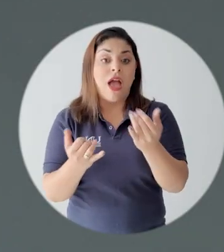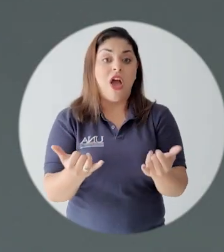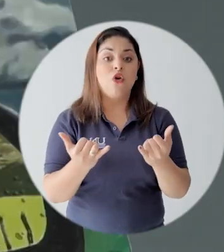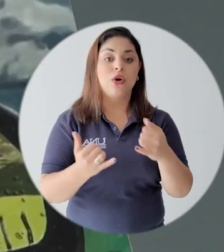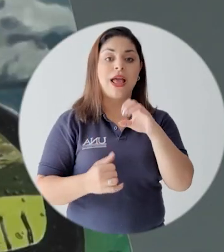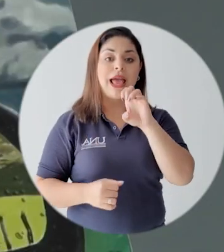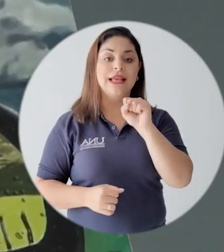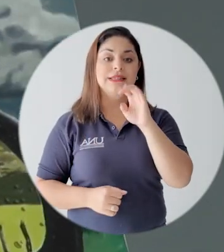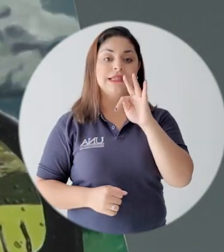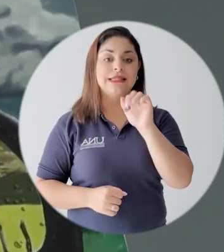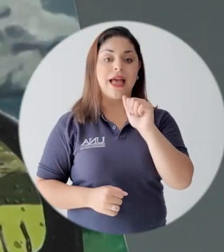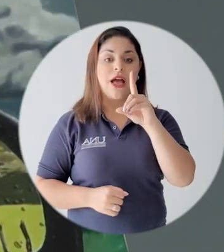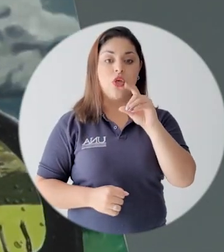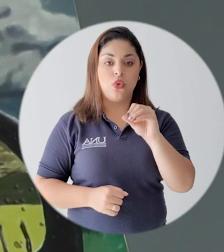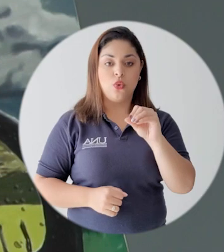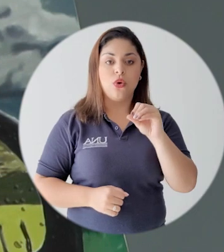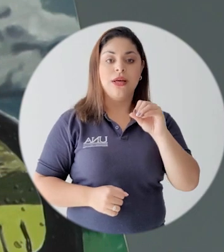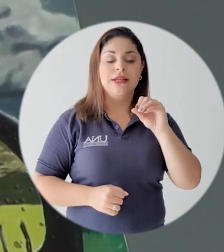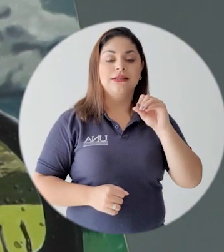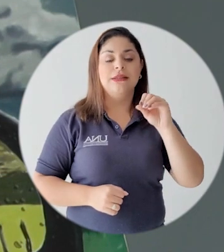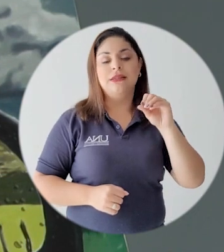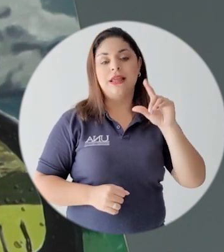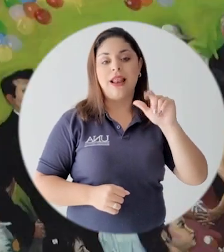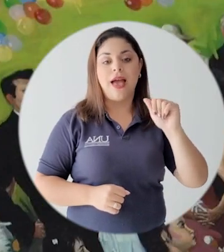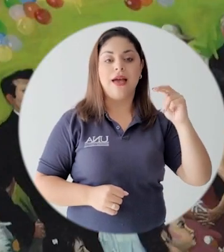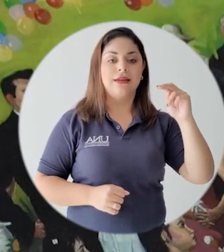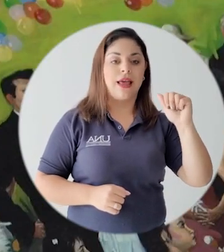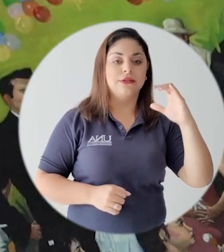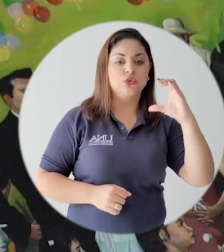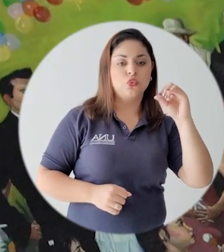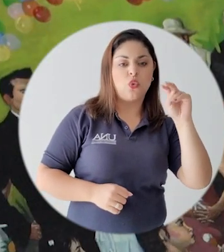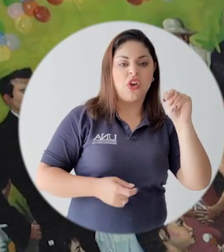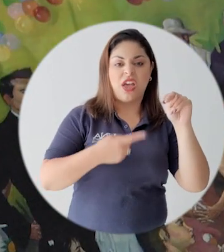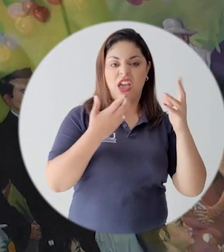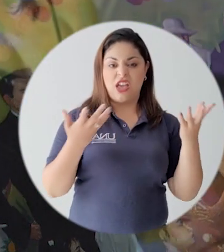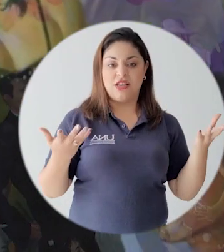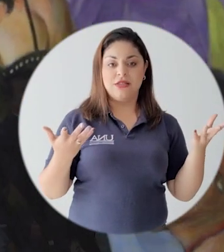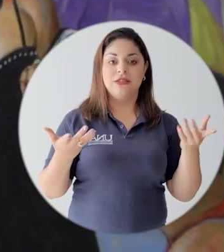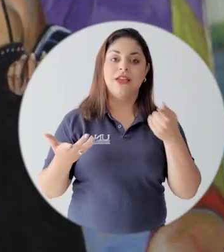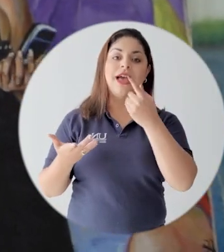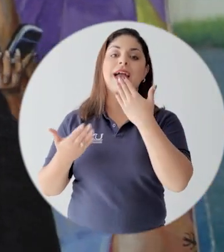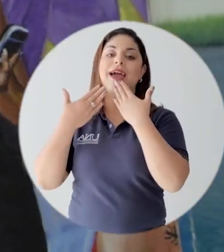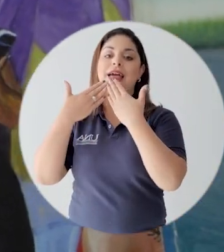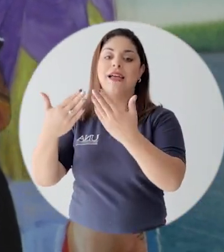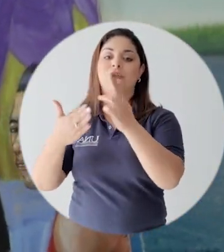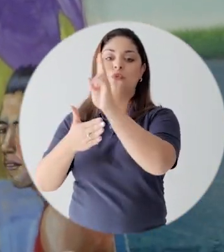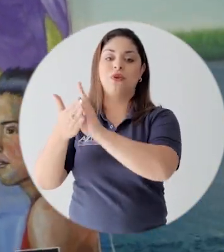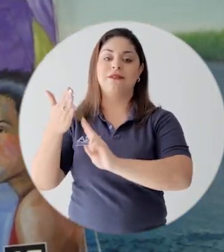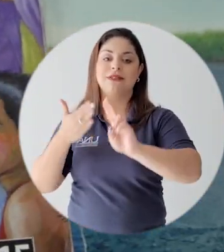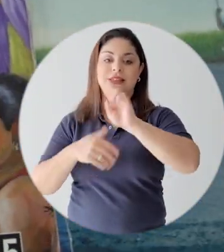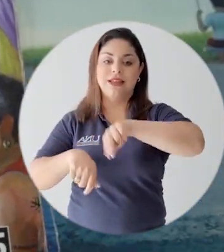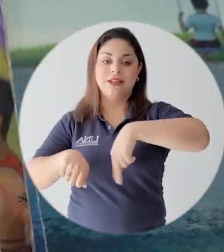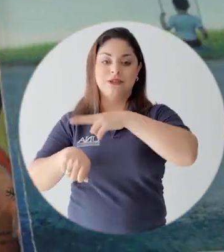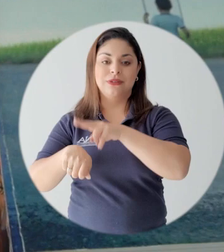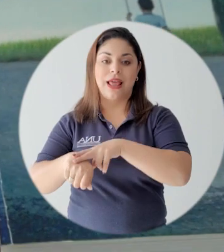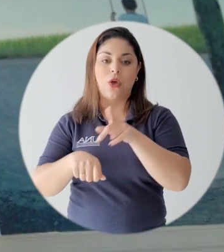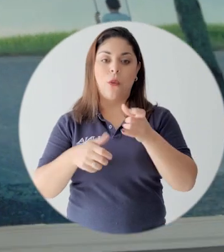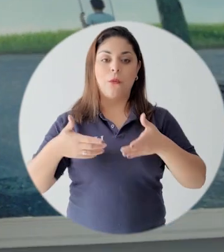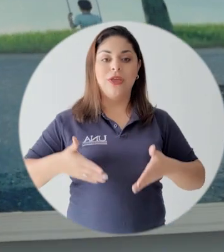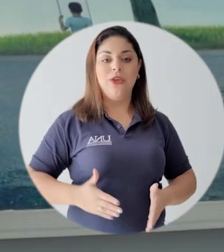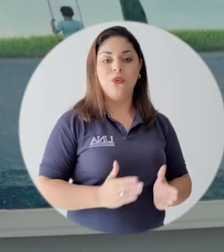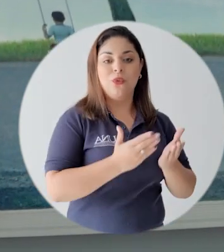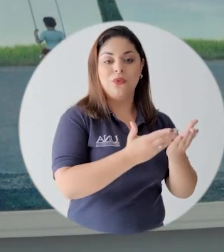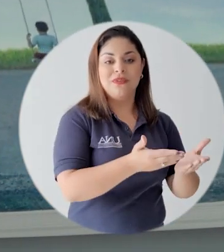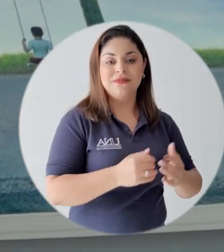es el Estado de la Nación hoy? Es un hijo de la Universidad Necesaria, donde ahí se han reunido las